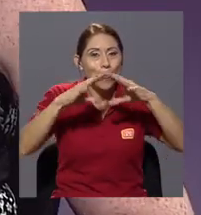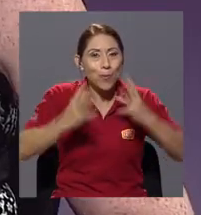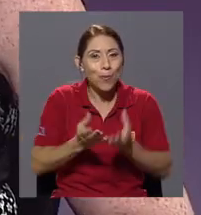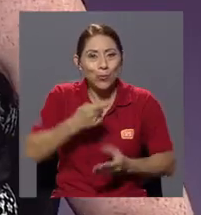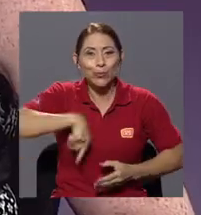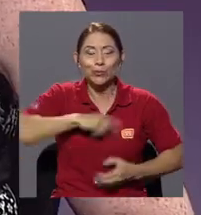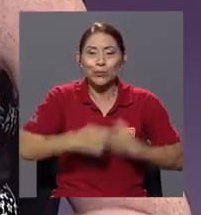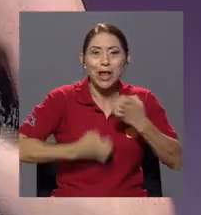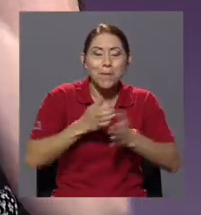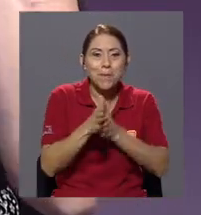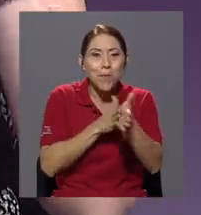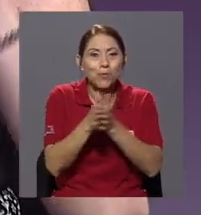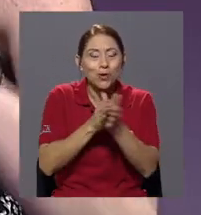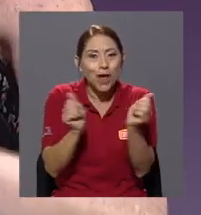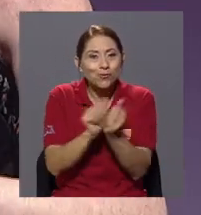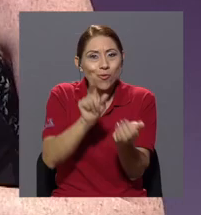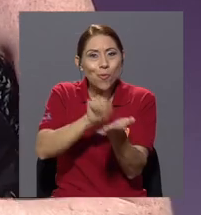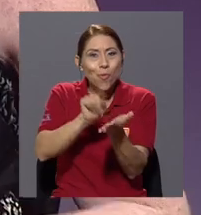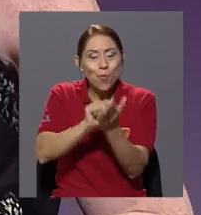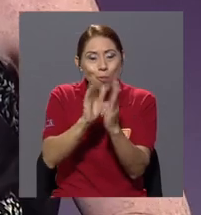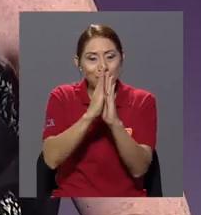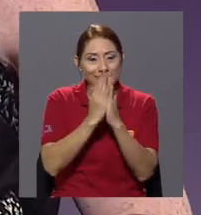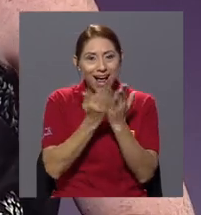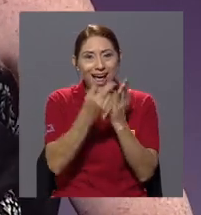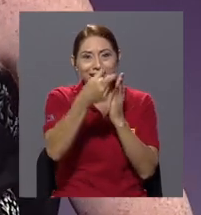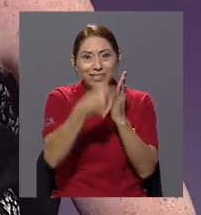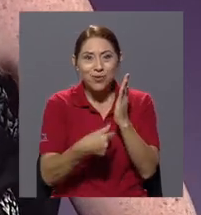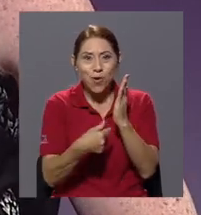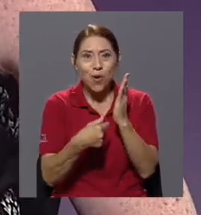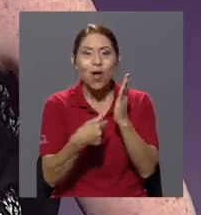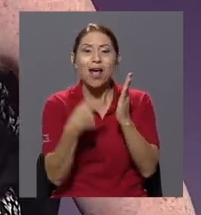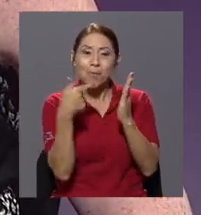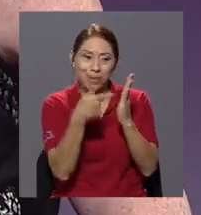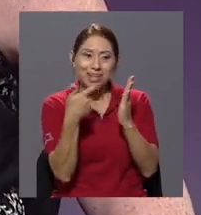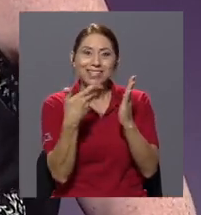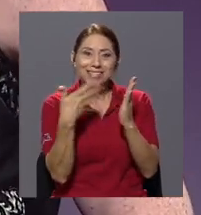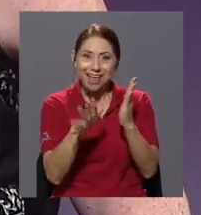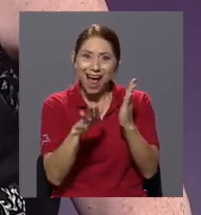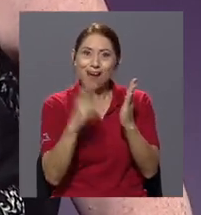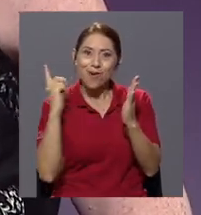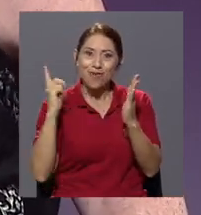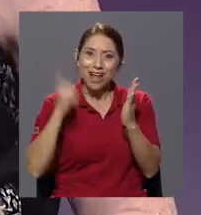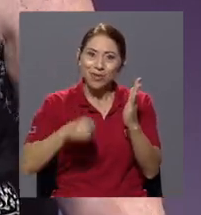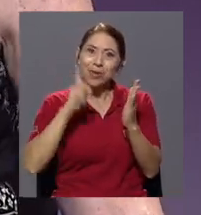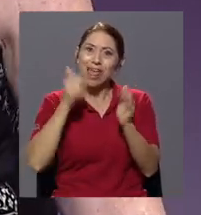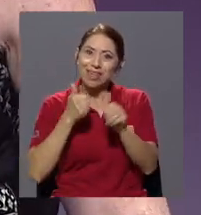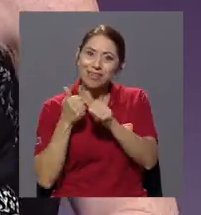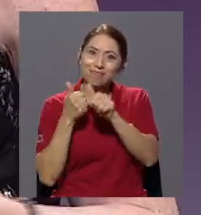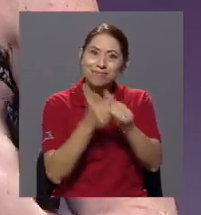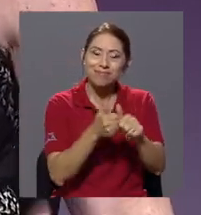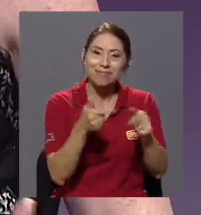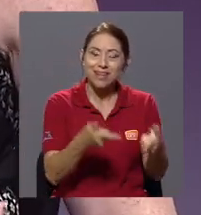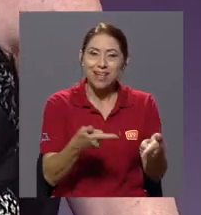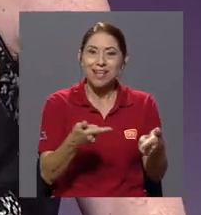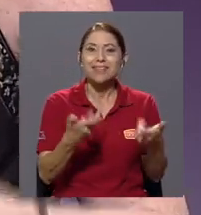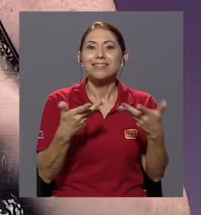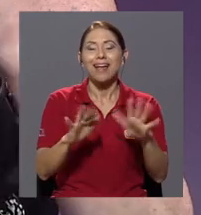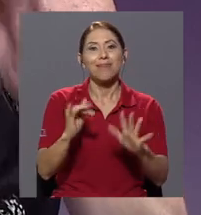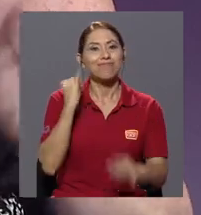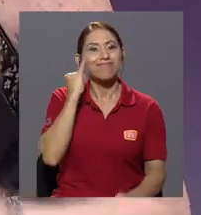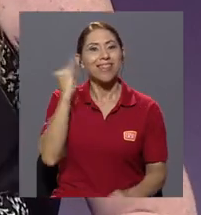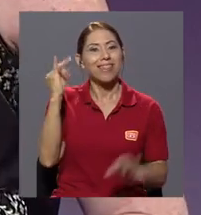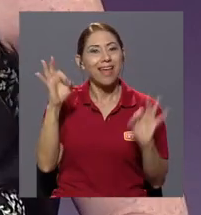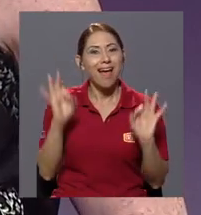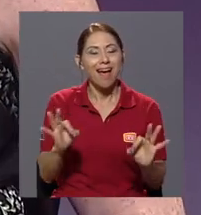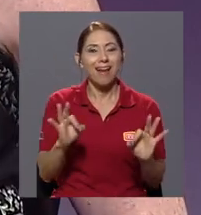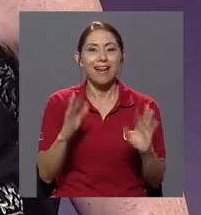porque ya ya el protocolo de que tiene que seguir de forma obligatoria verdad era ideal el trato mejor la